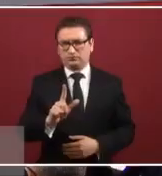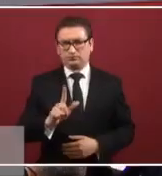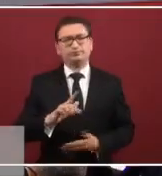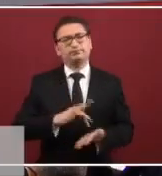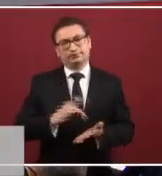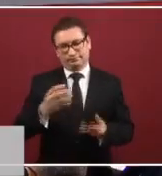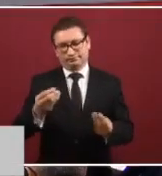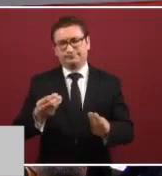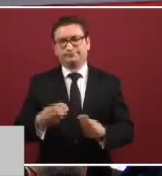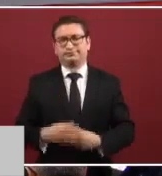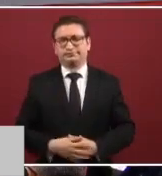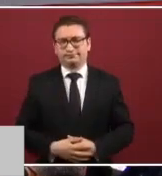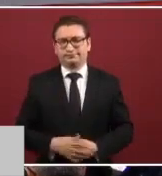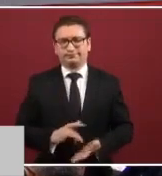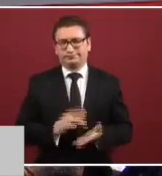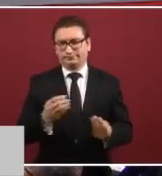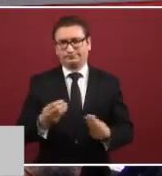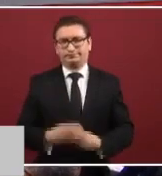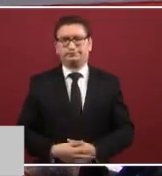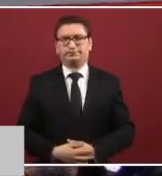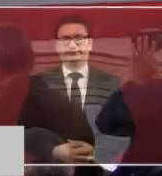Muchas gracias. Muchas gracias.